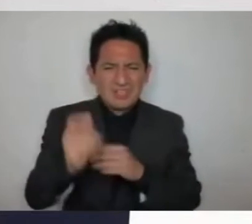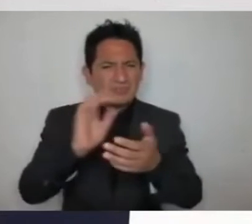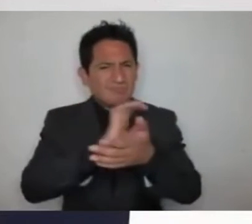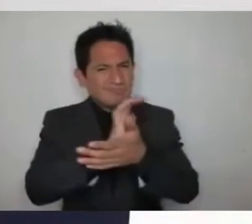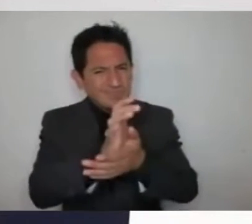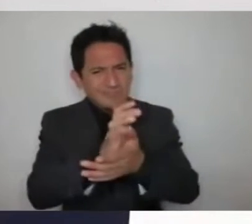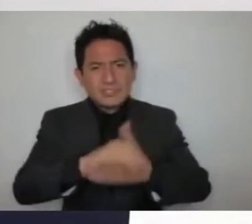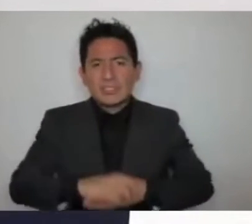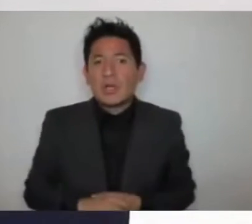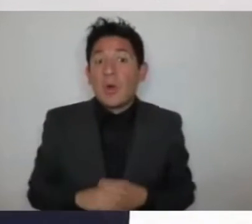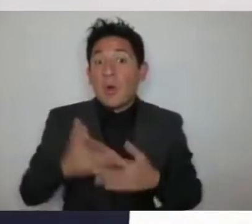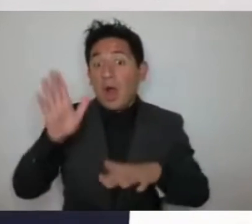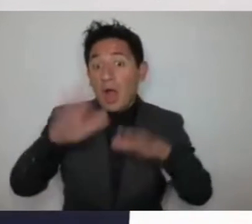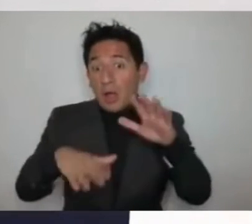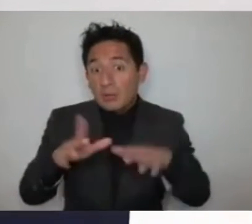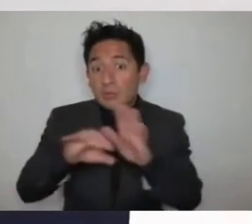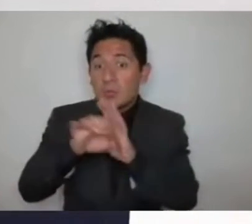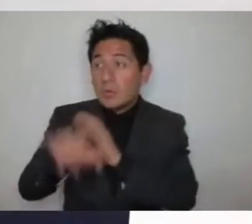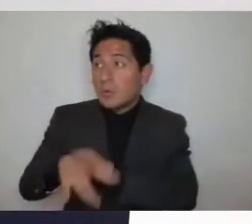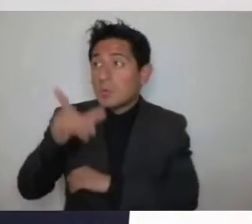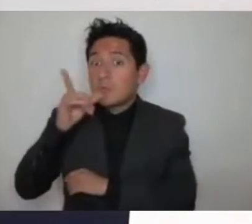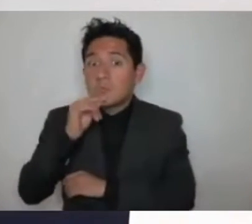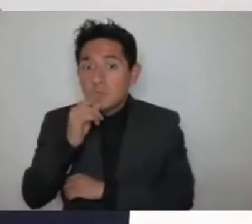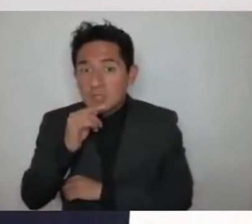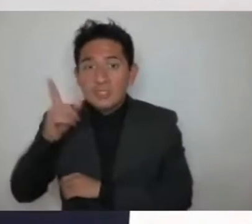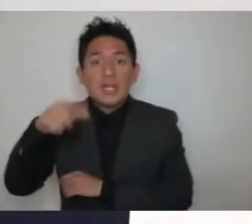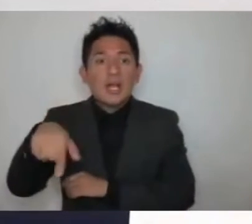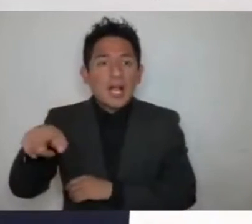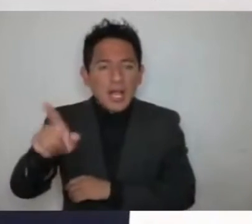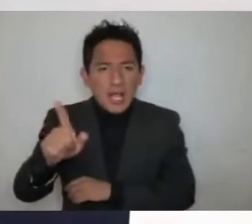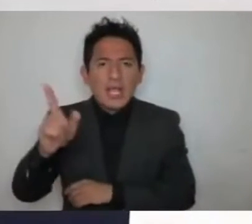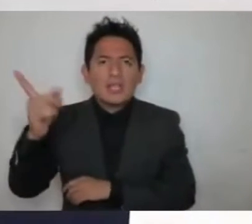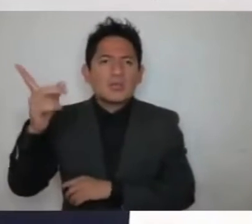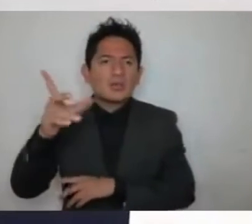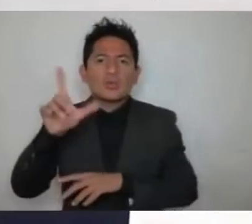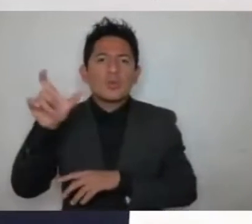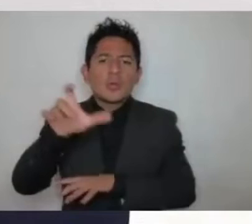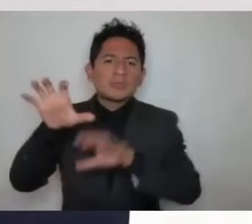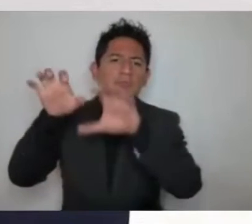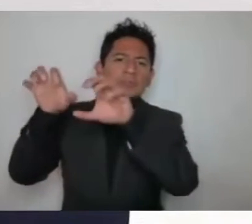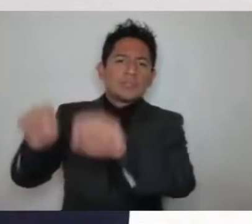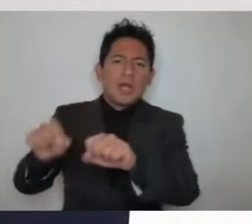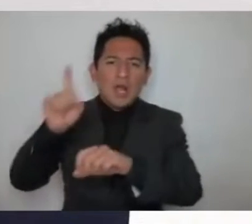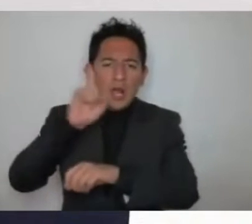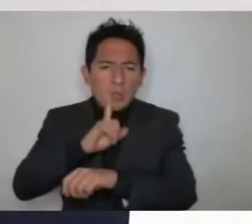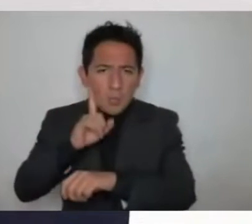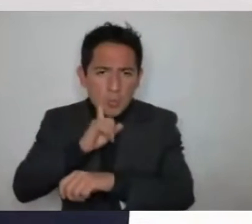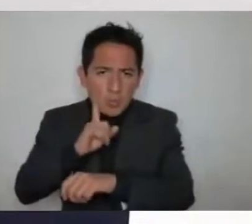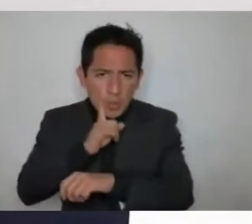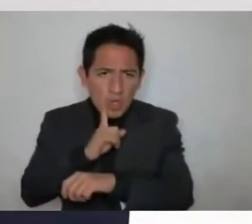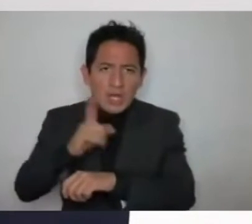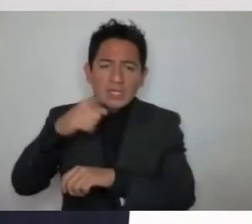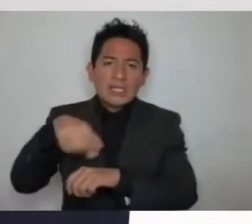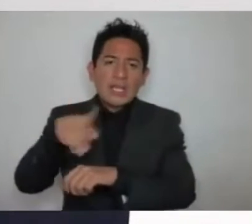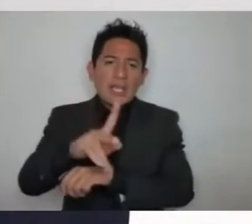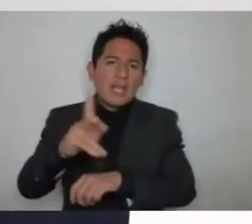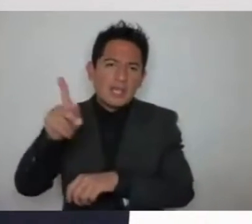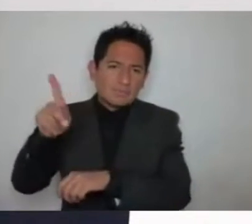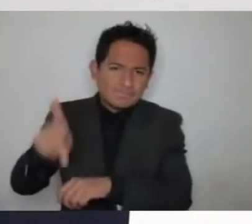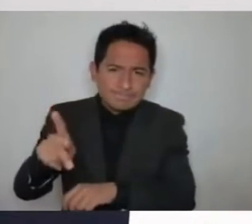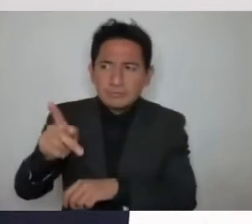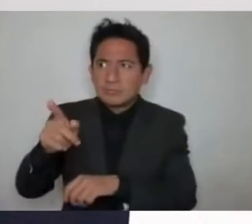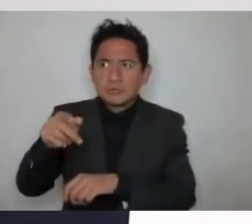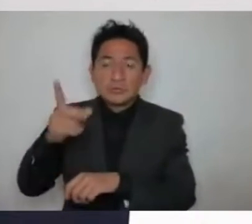que las declaraciones de los policías respecto de una mujer detenida acusada de trata son esto te pasa por vender tu cuerpo Pues de nuevo nos da